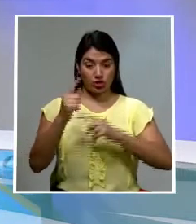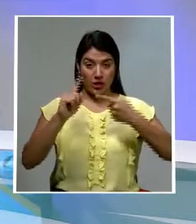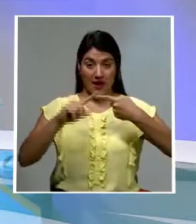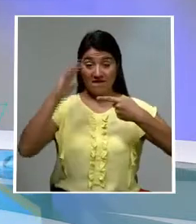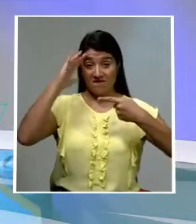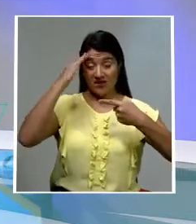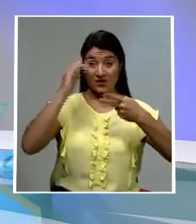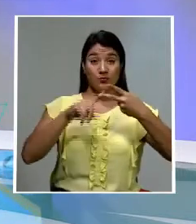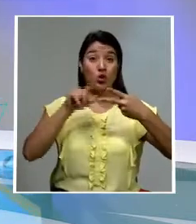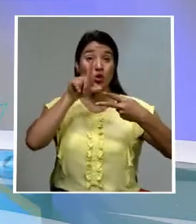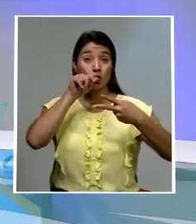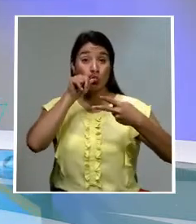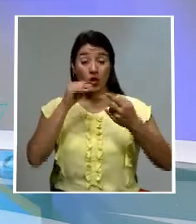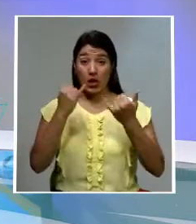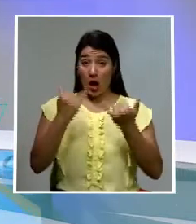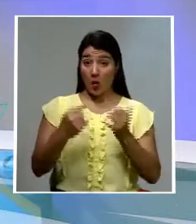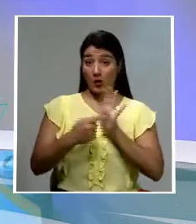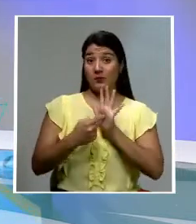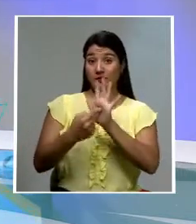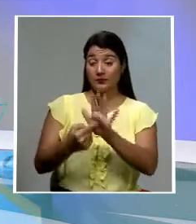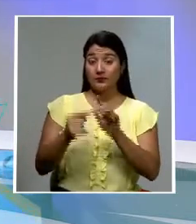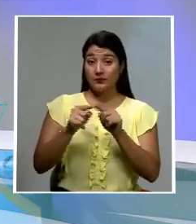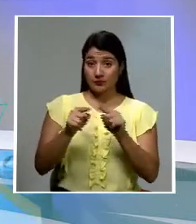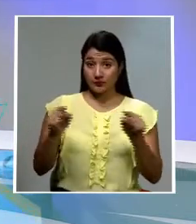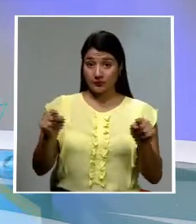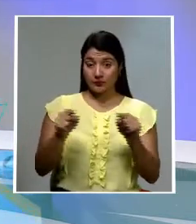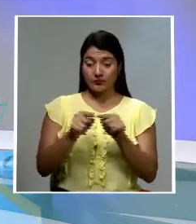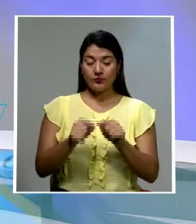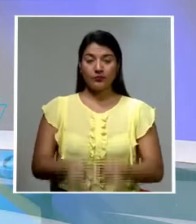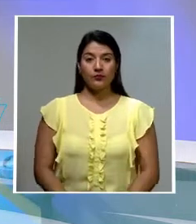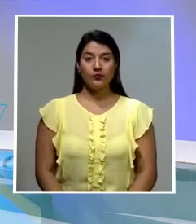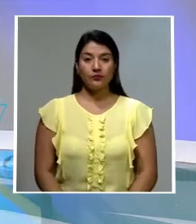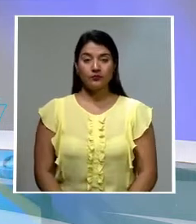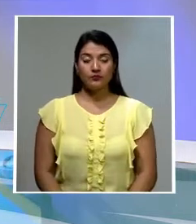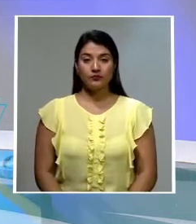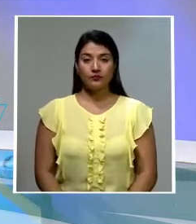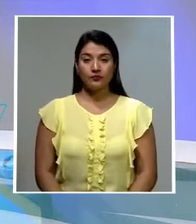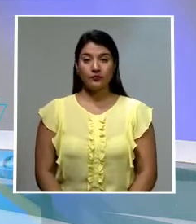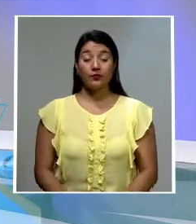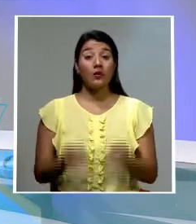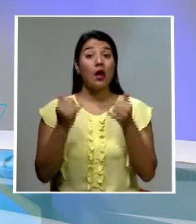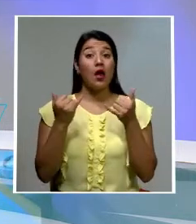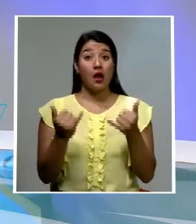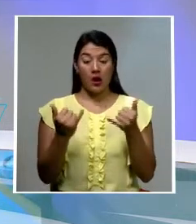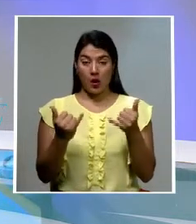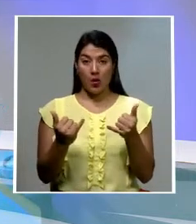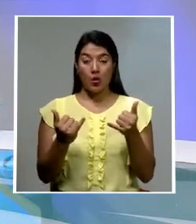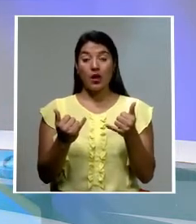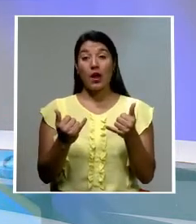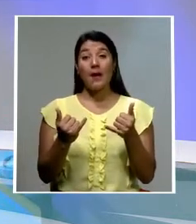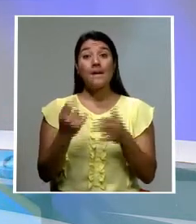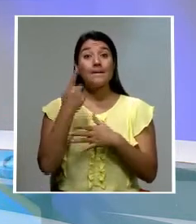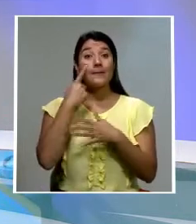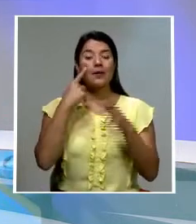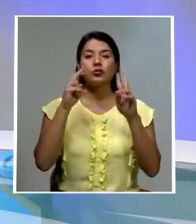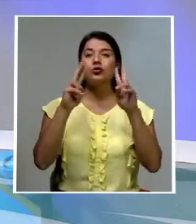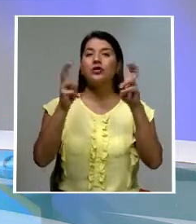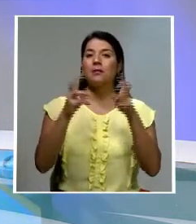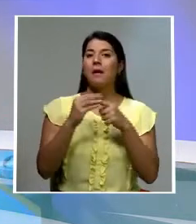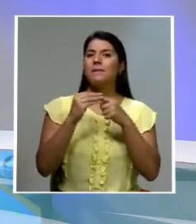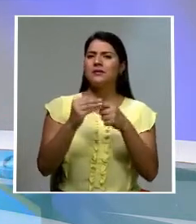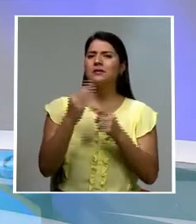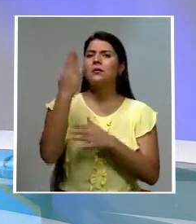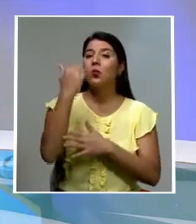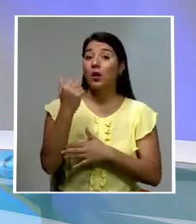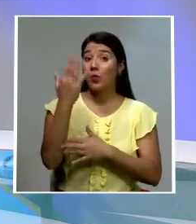y Twitter en las direcciones que aparecen ahora en la pantalla. Vamos ahora a compartir los titulares porque